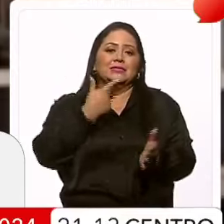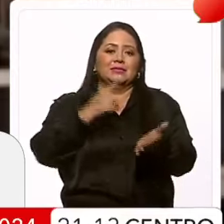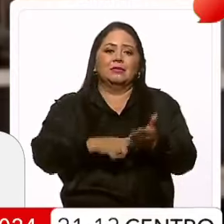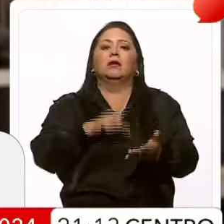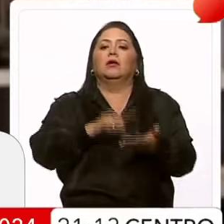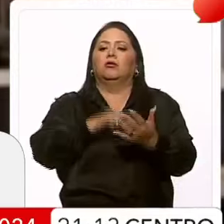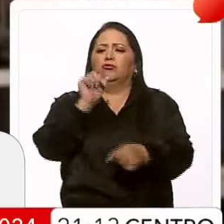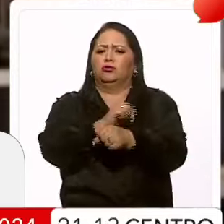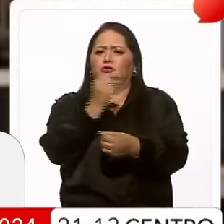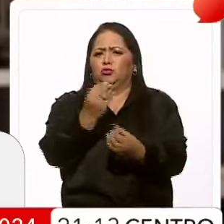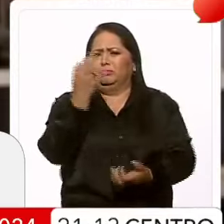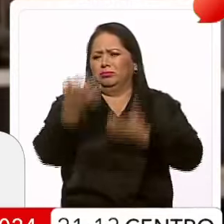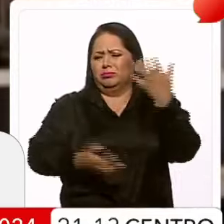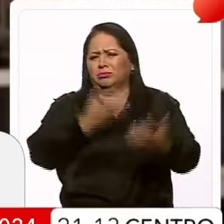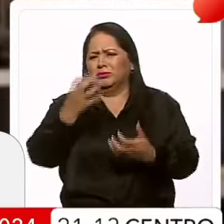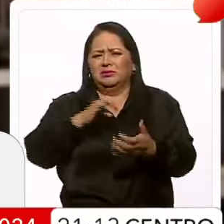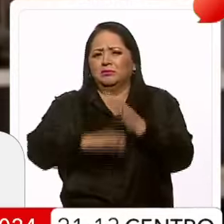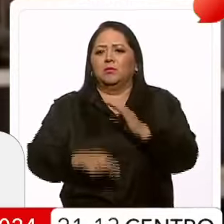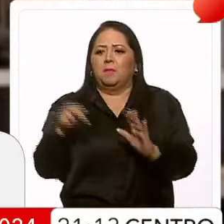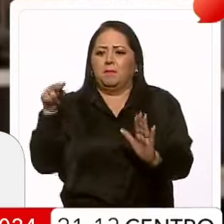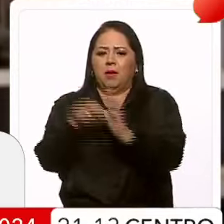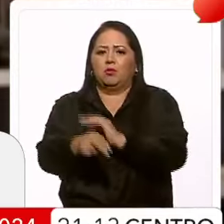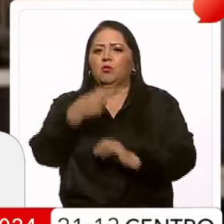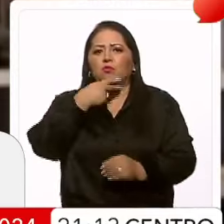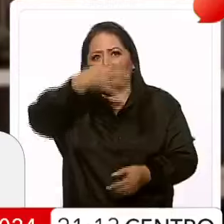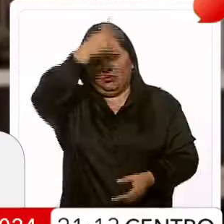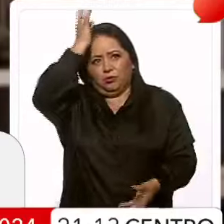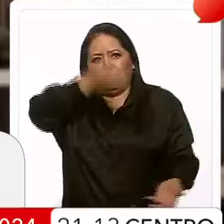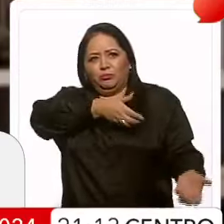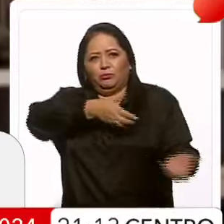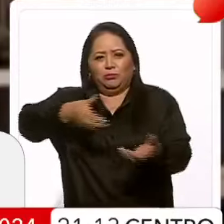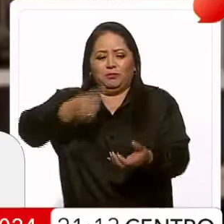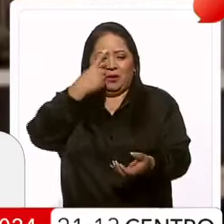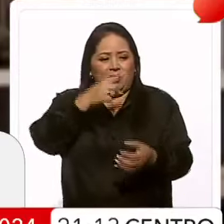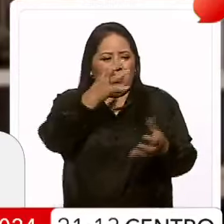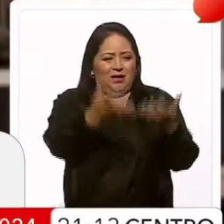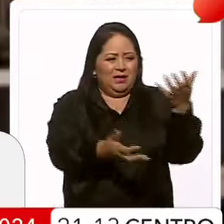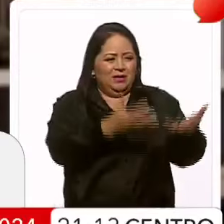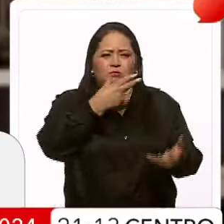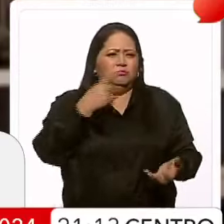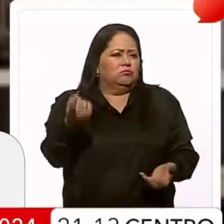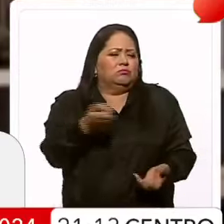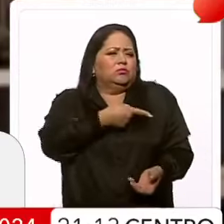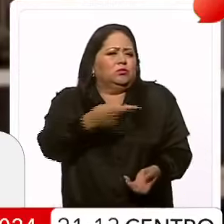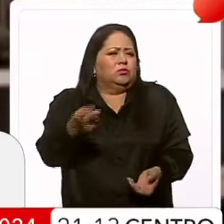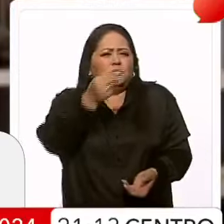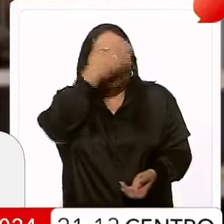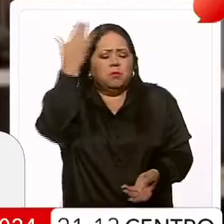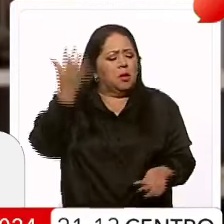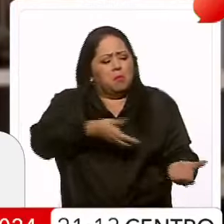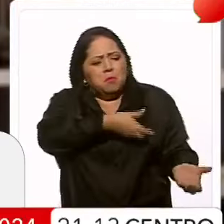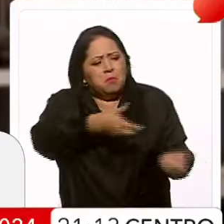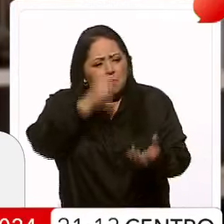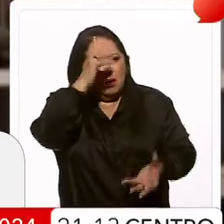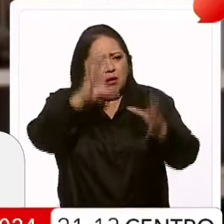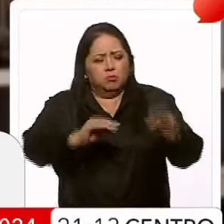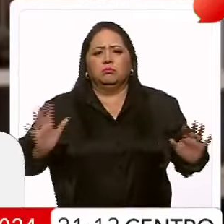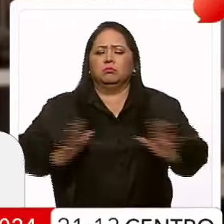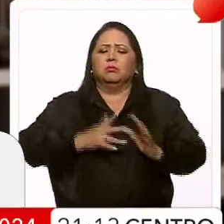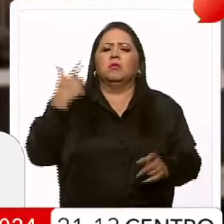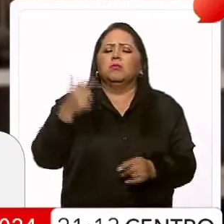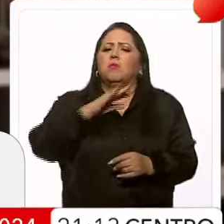quemaron varios vehículos. Por ejemplo, mataron a un bombero que estaba apagando un vehículo que no tenía nada que ver, que estaba desarmado, como los tránsitos de ayer,